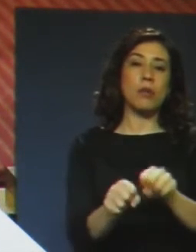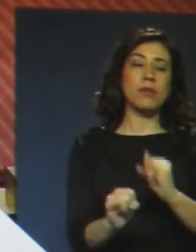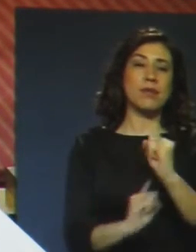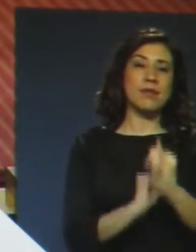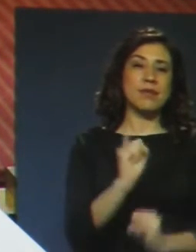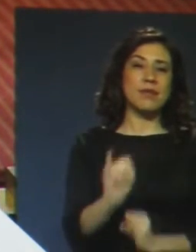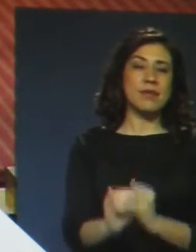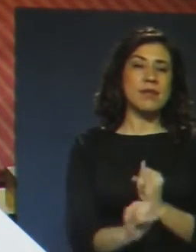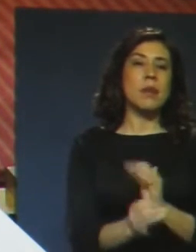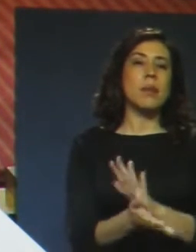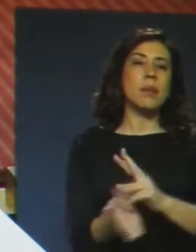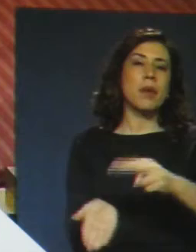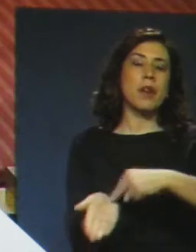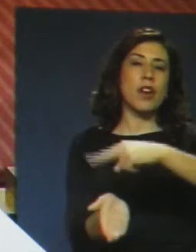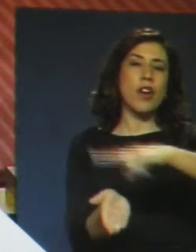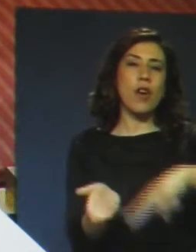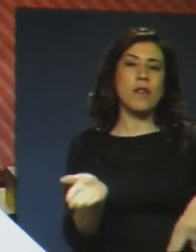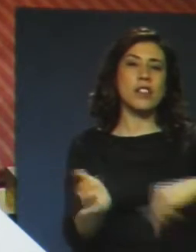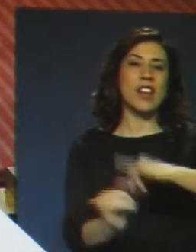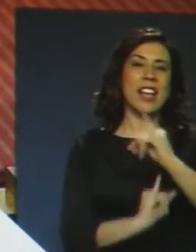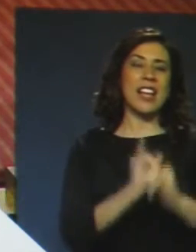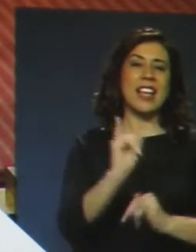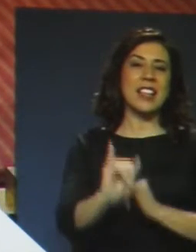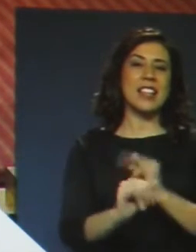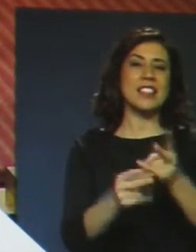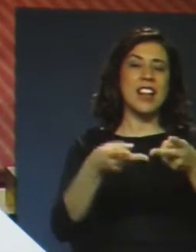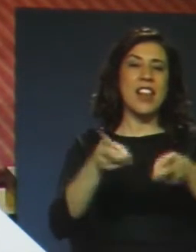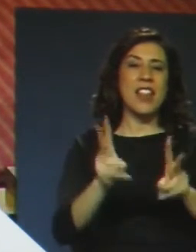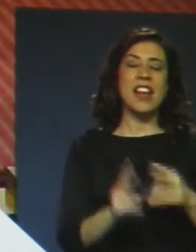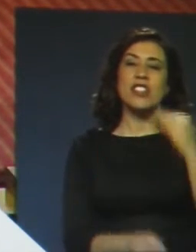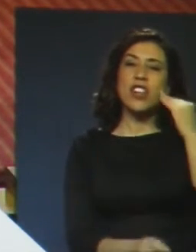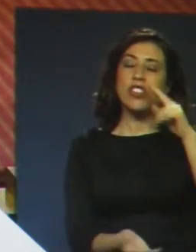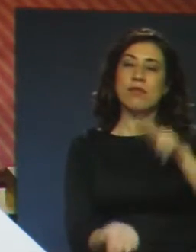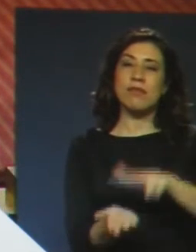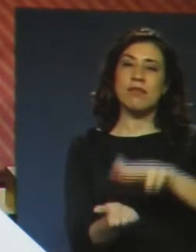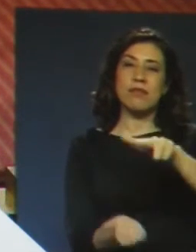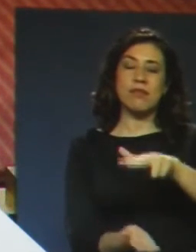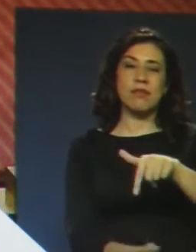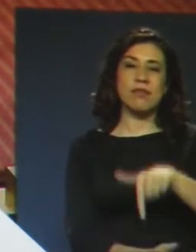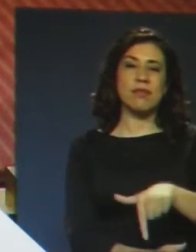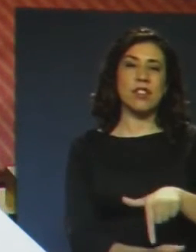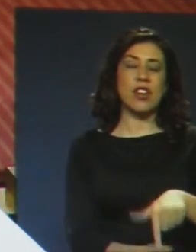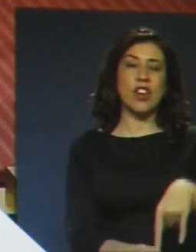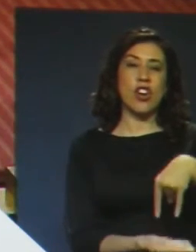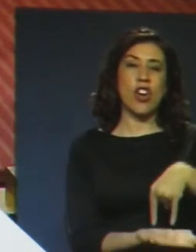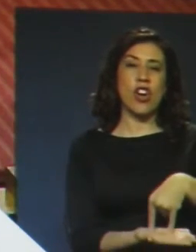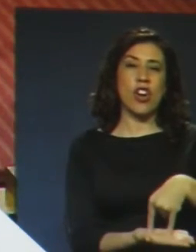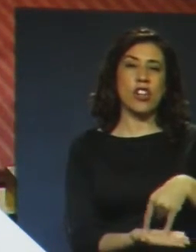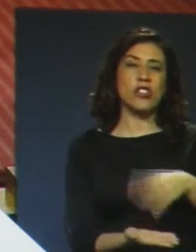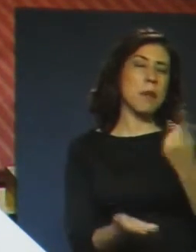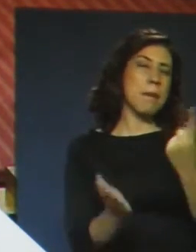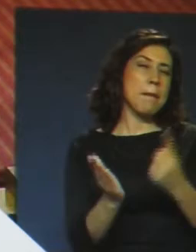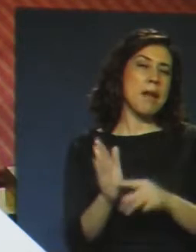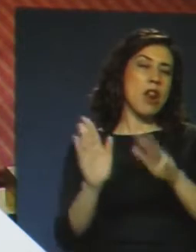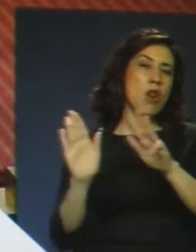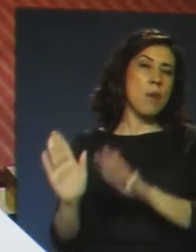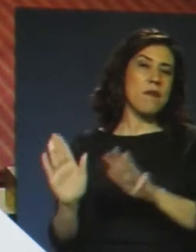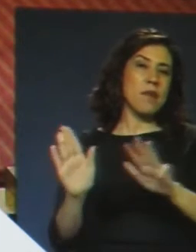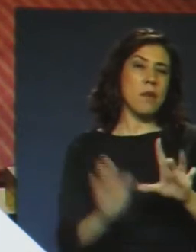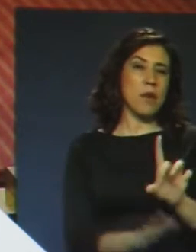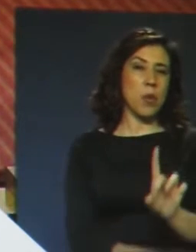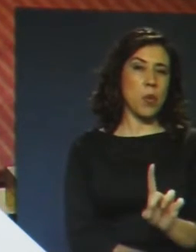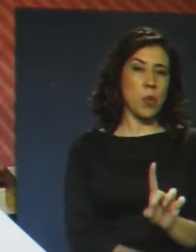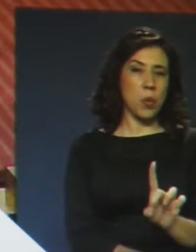internacionales como lo son la Convención Internacional de los Derechos del Niño, ratificada por el Congreso por allá por el año